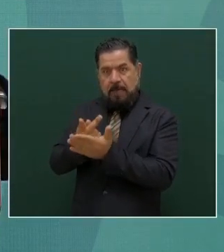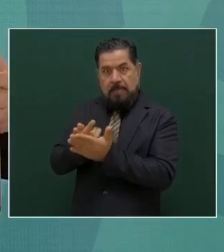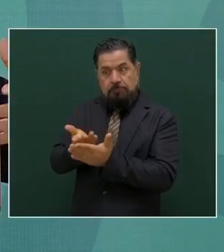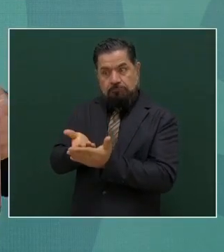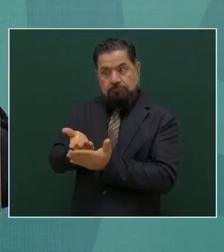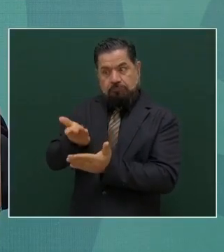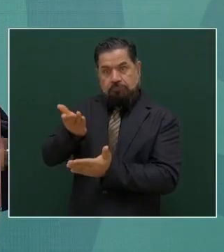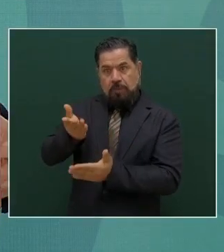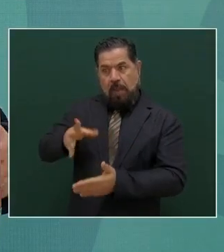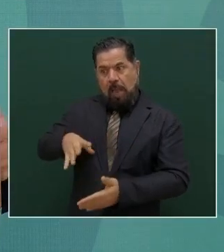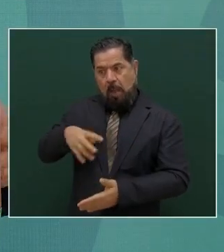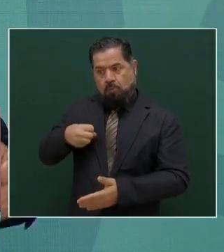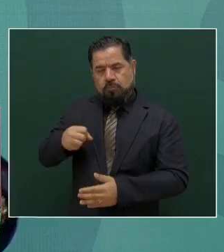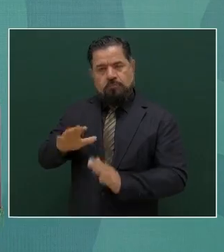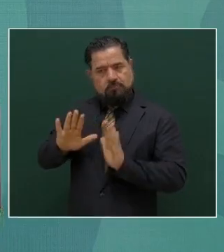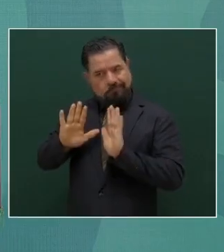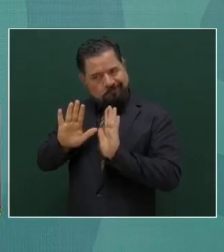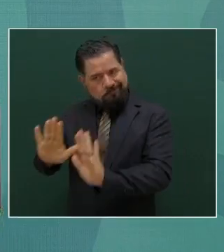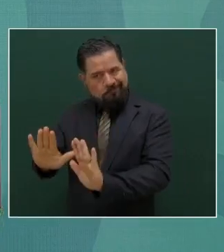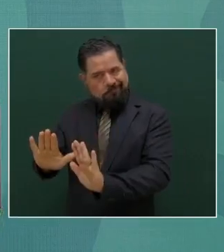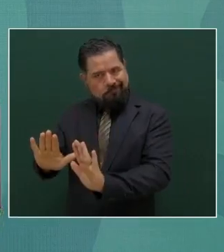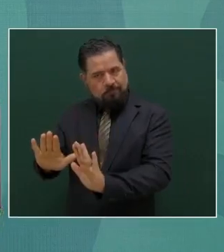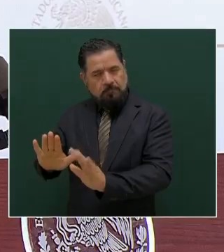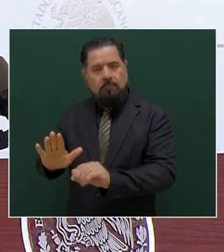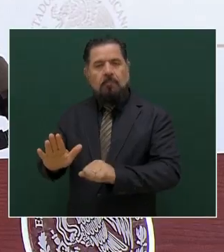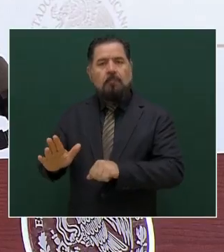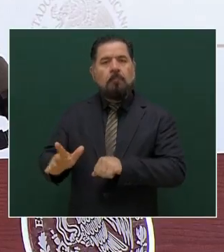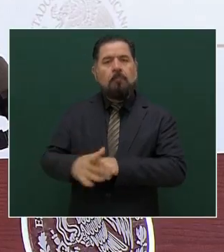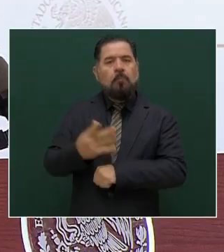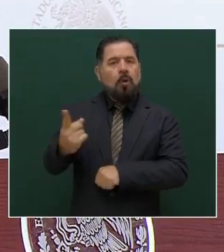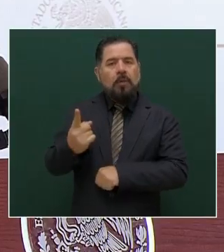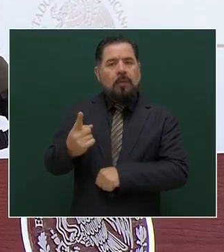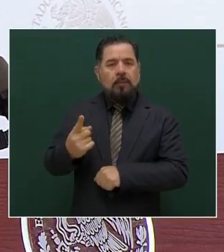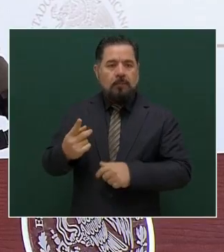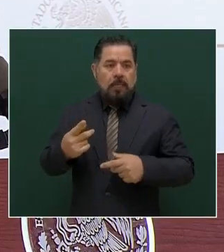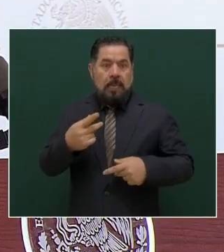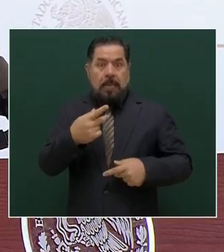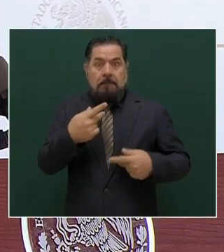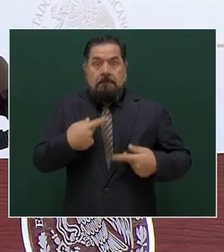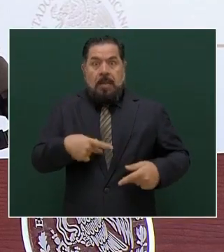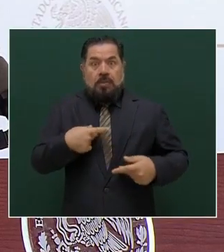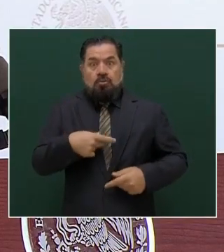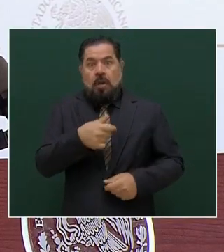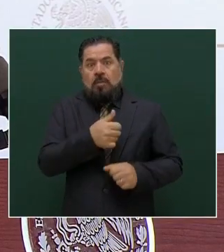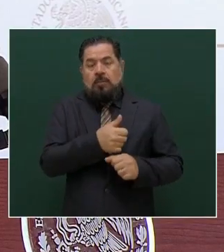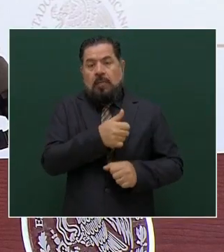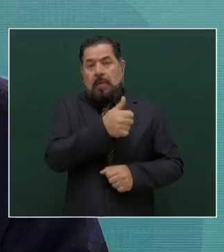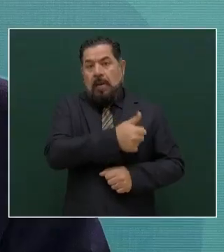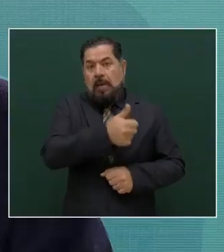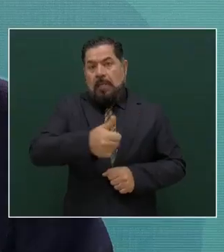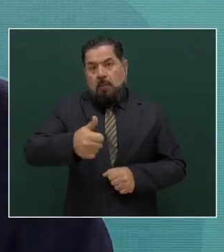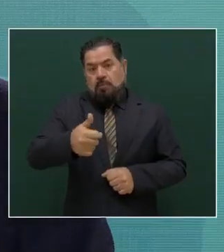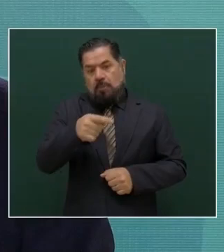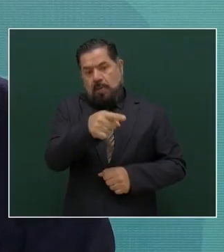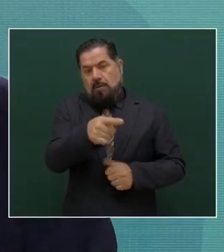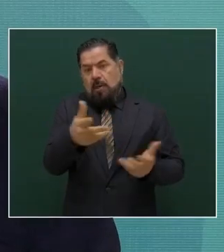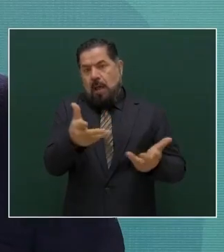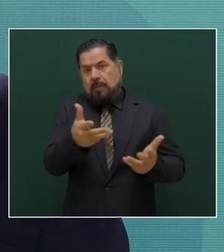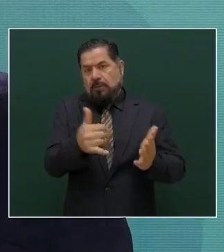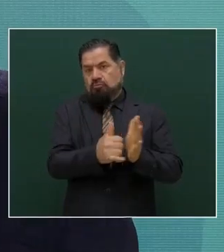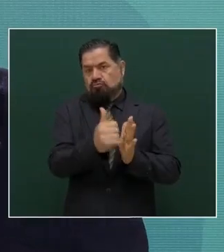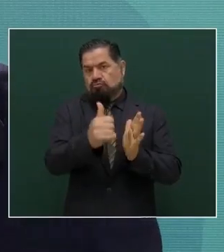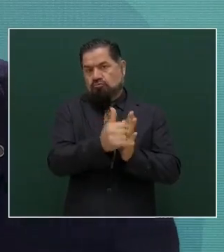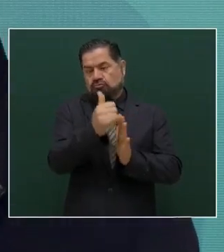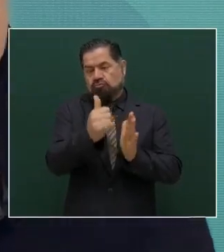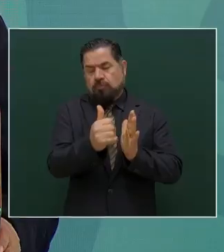gente va a autoconstruir sus viviendas. También